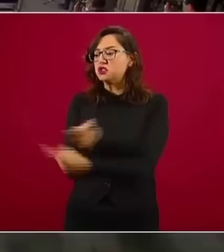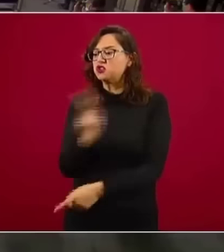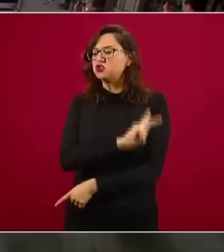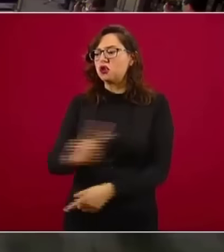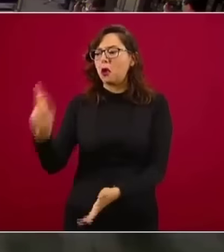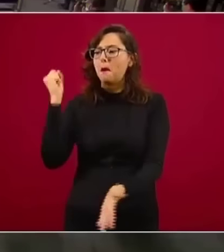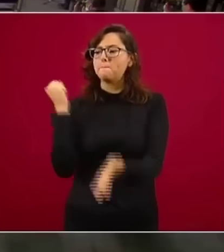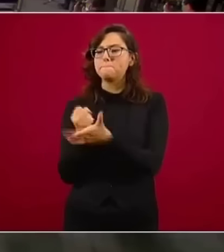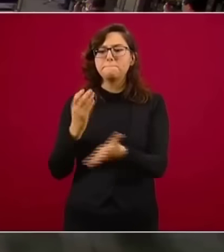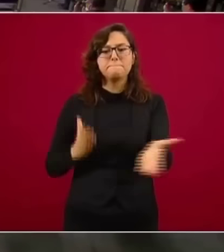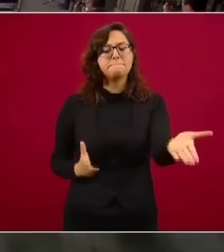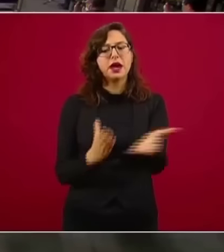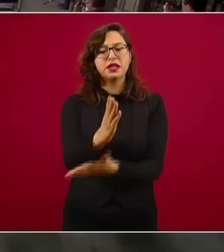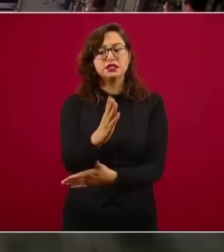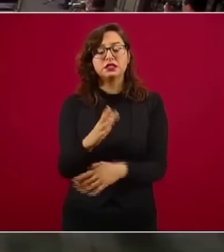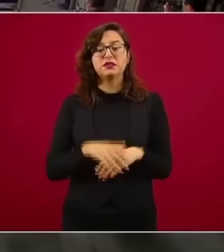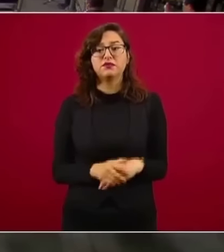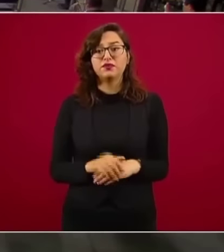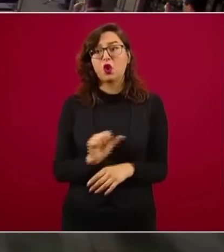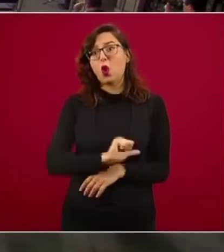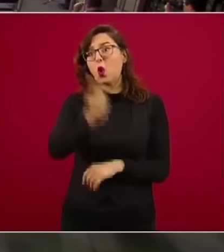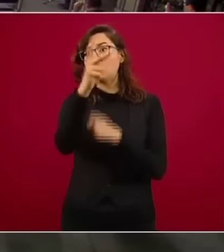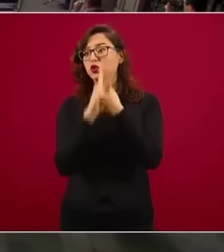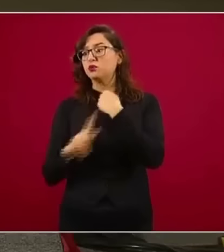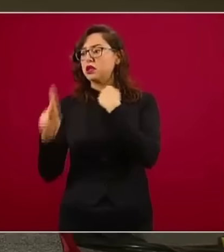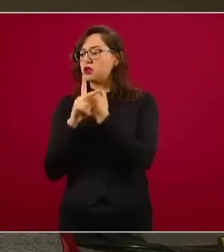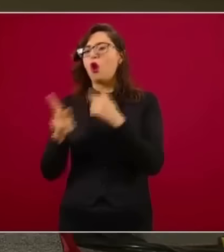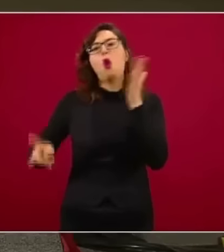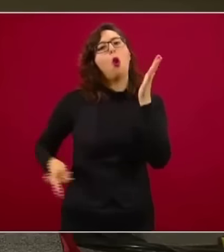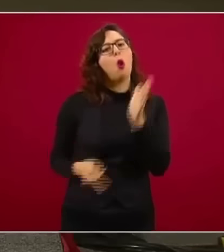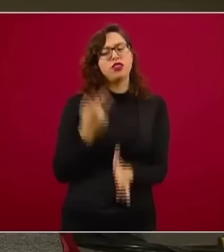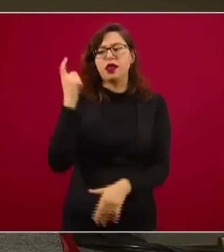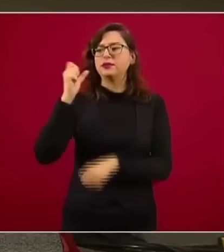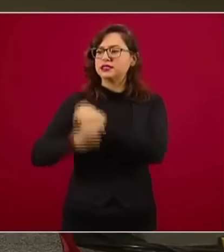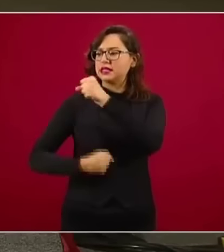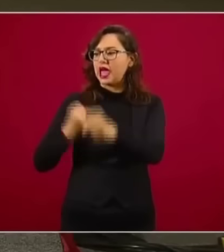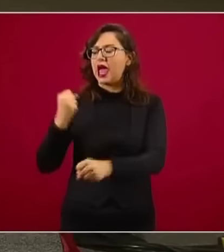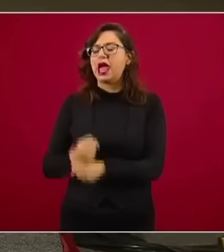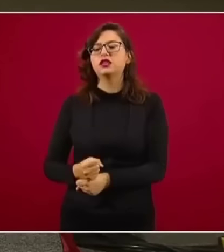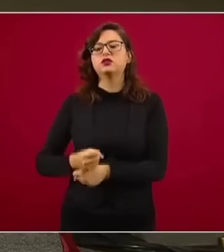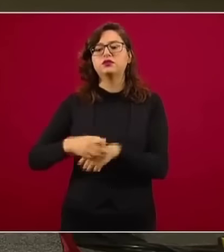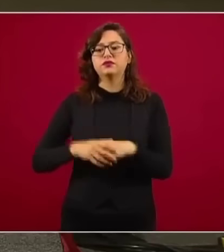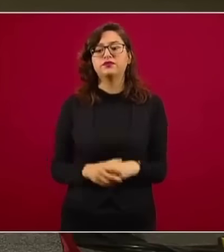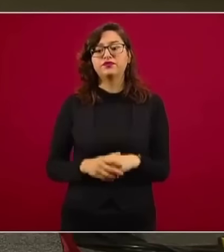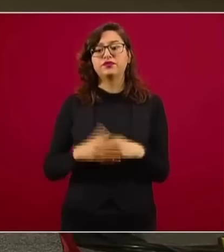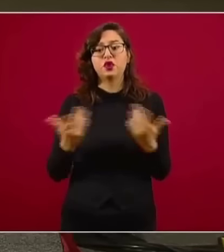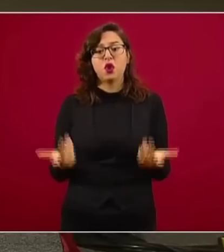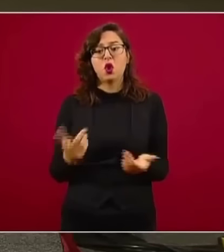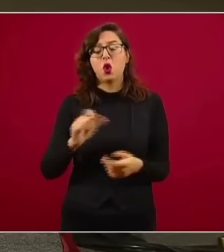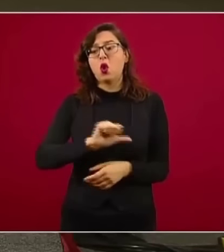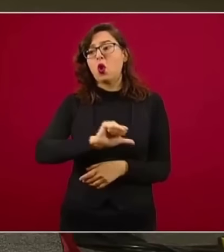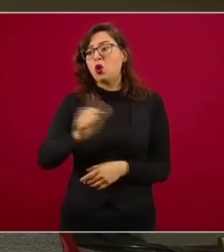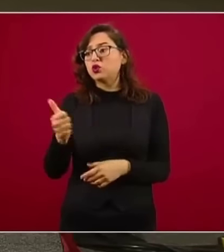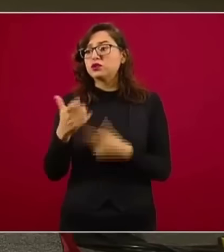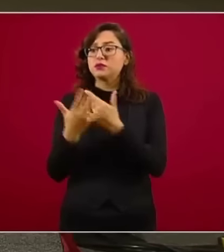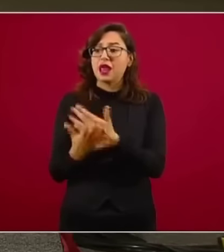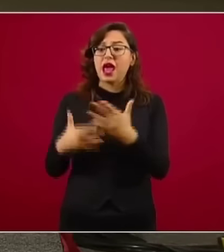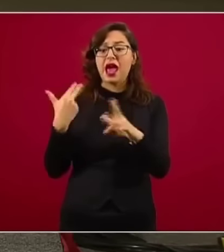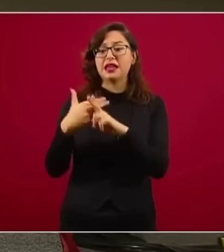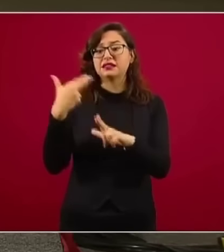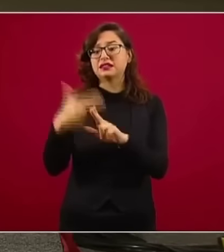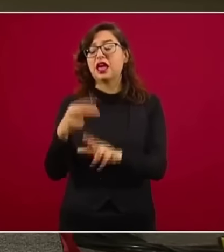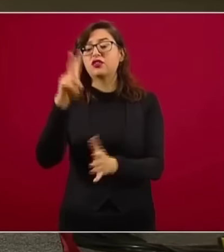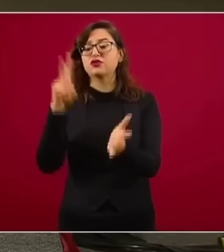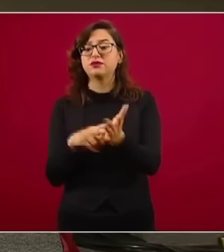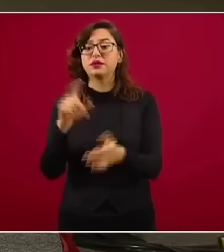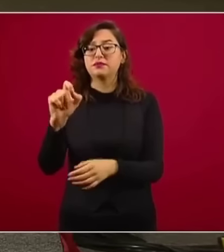alumnos. Unos más repetirán totalmente el año, otros no volverán hasta el año 2021 y hay quienes